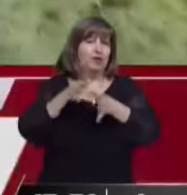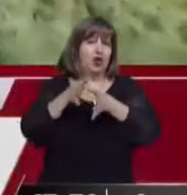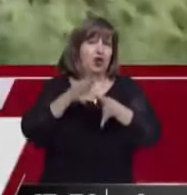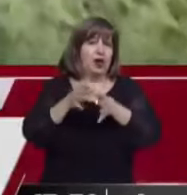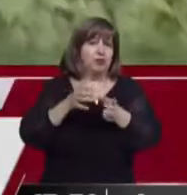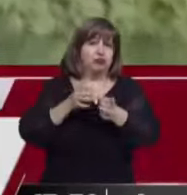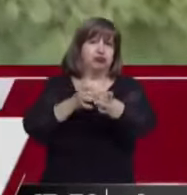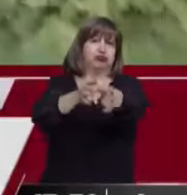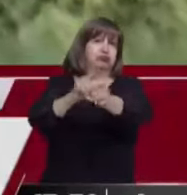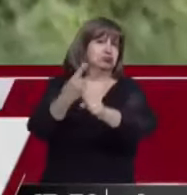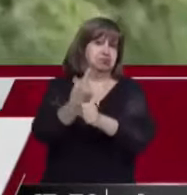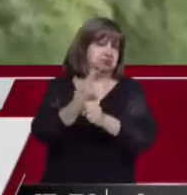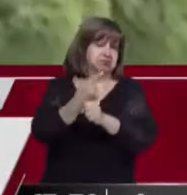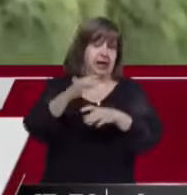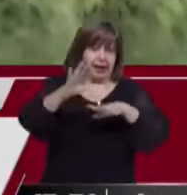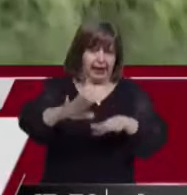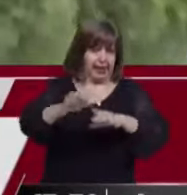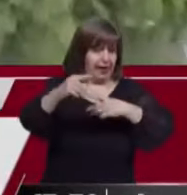gente que viaja